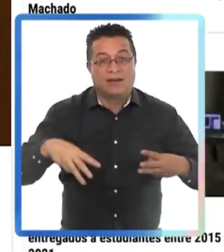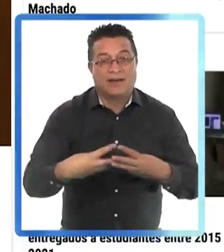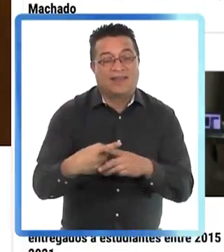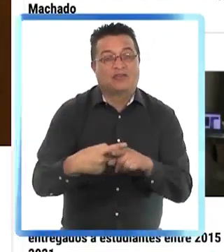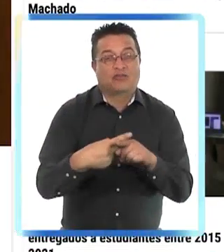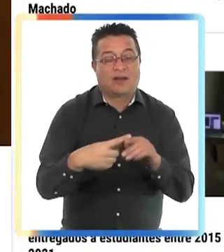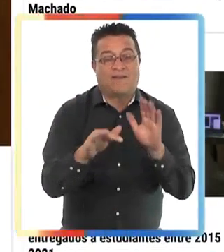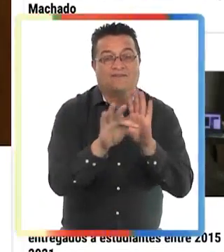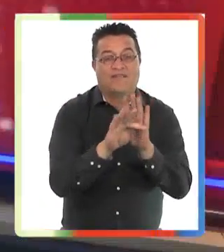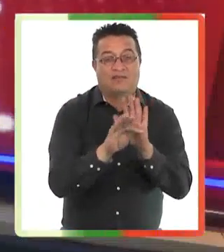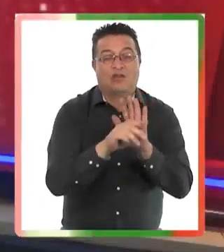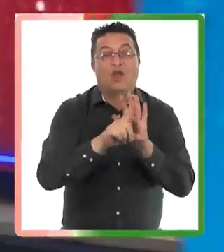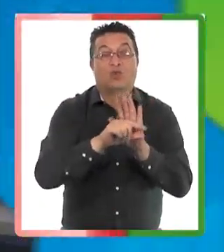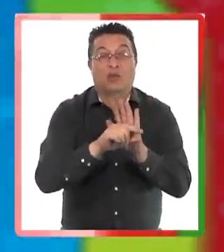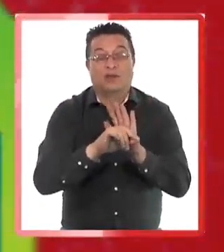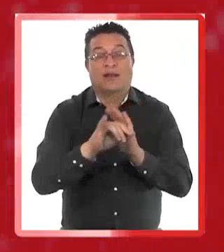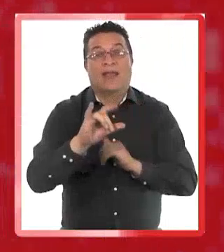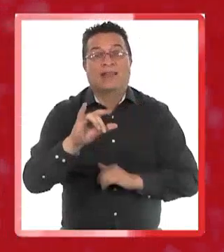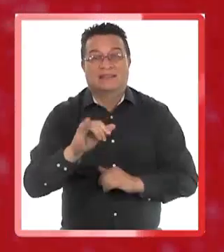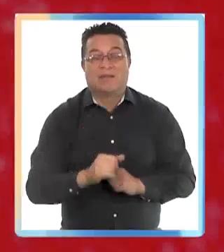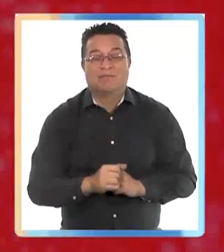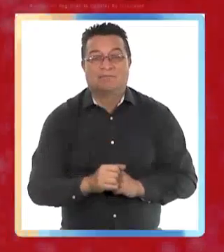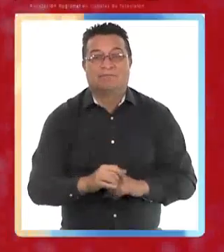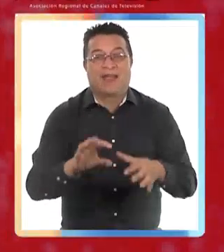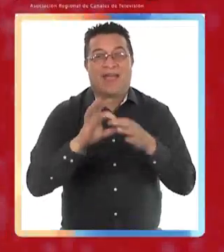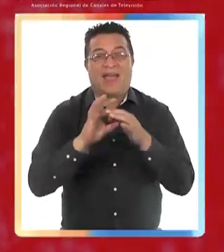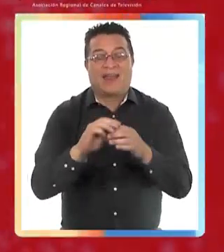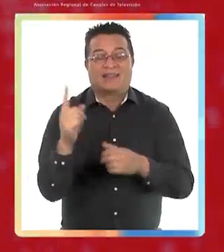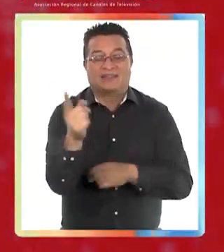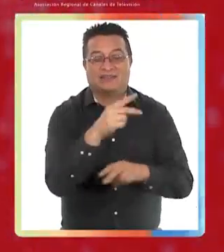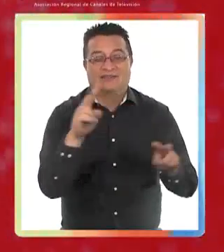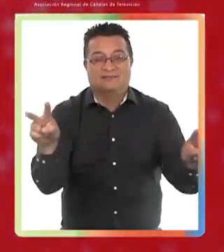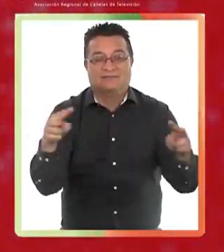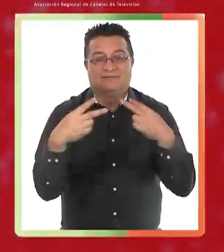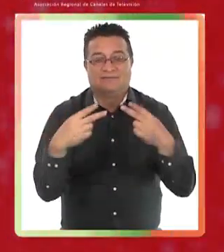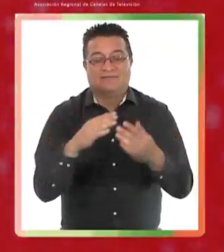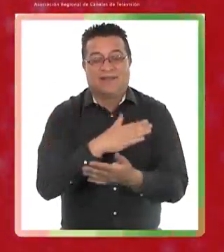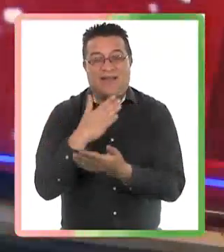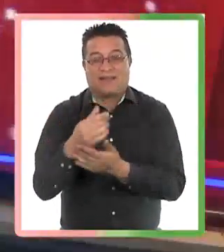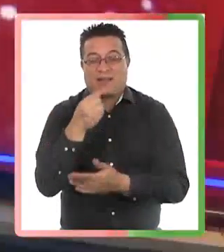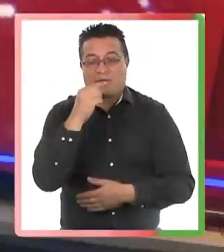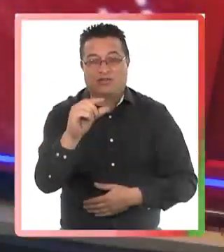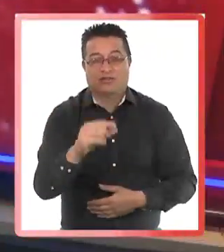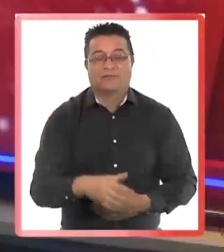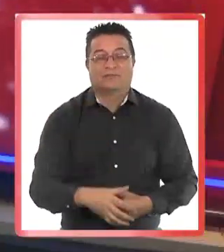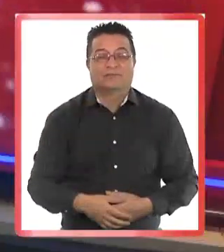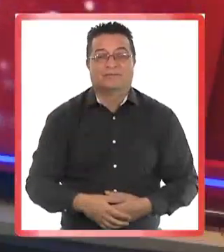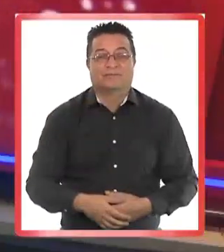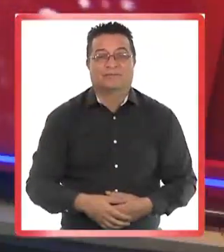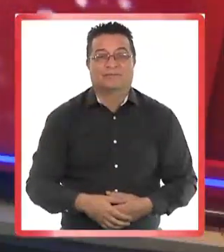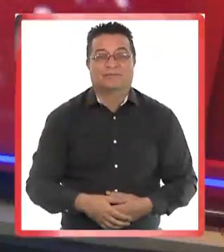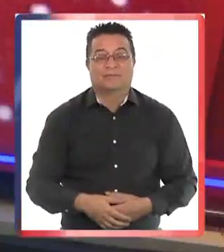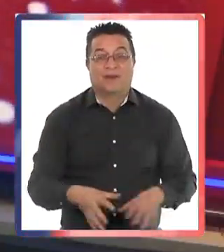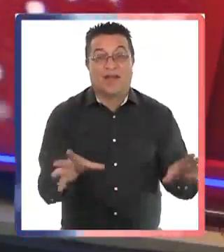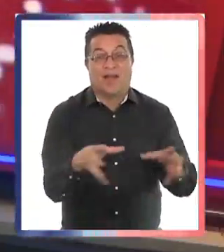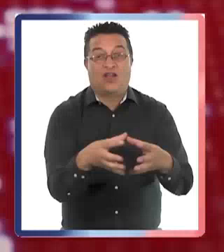www.portavoznoticias.cl y también estamos en las redes sociales, en Facebook, en Twitter y en Instagram. Gracias por acompañarnos. Hasta pronto.